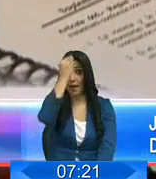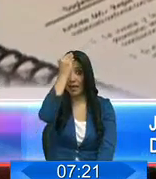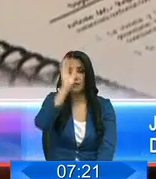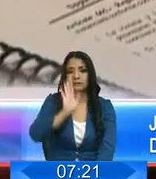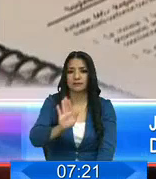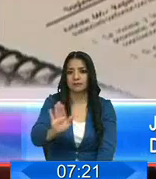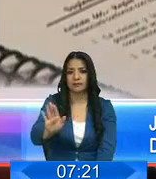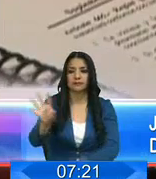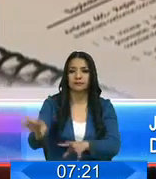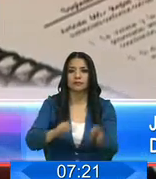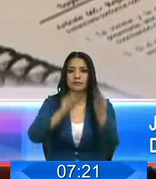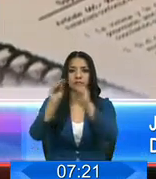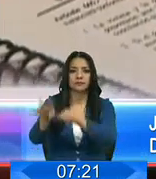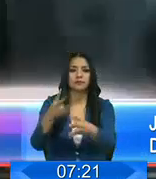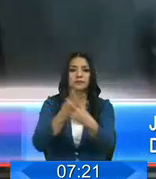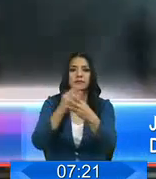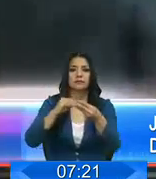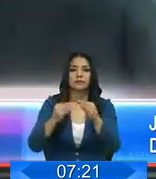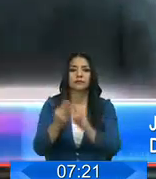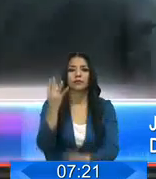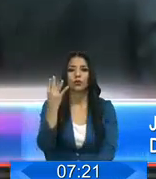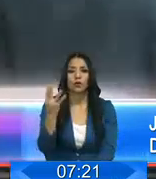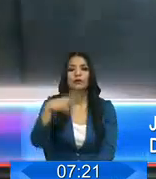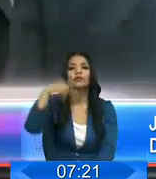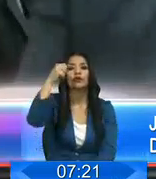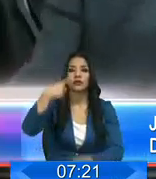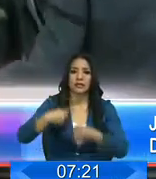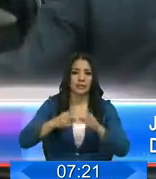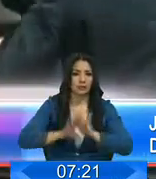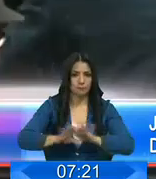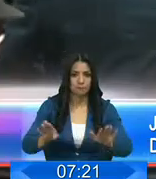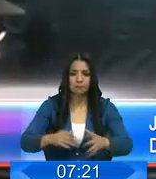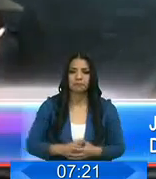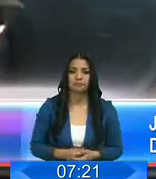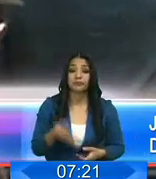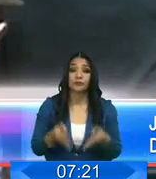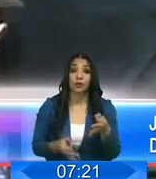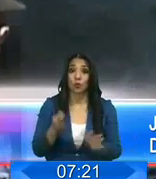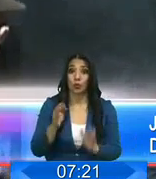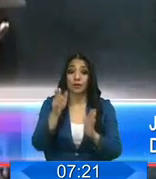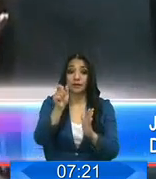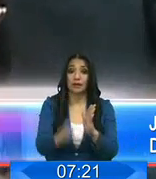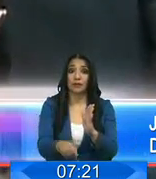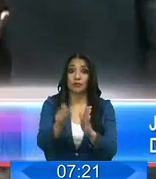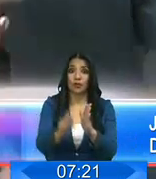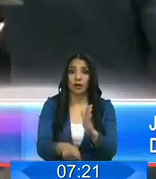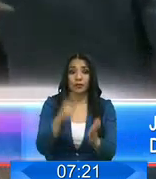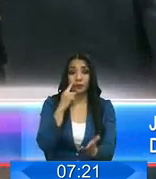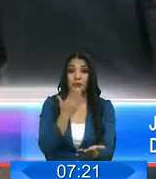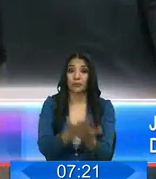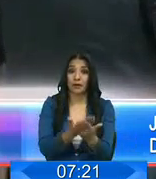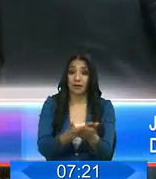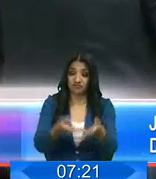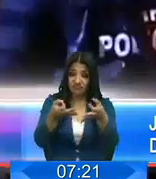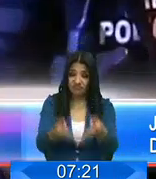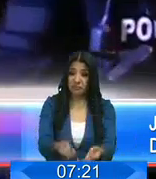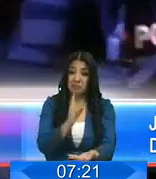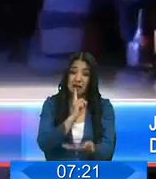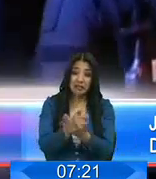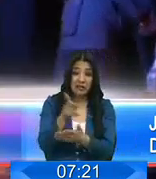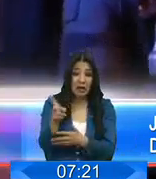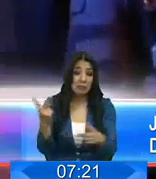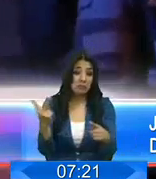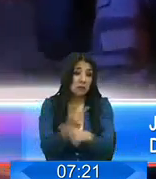sea trasladado a la cárcel 4 del norte de la capital. Para el juez, la defensa de Glass no pudo probar técnicamente ninguna de